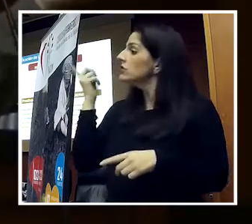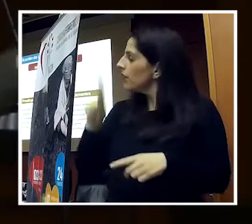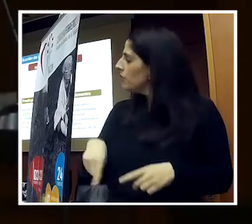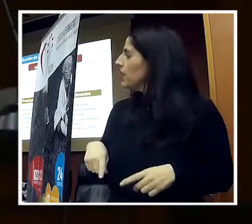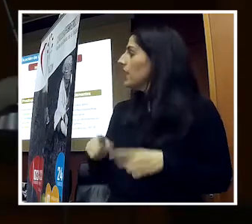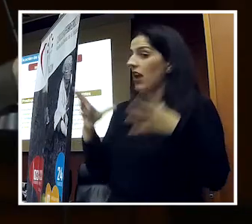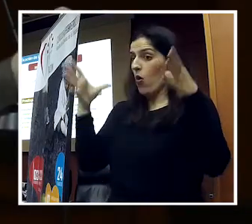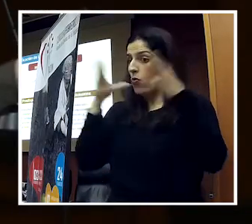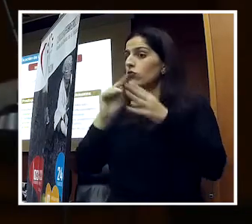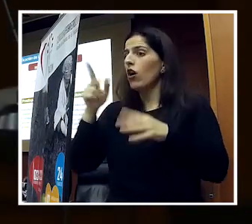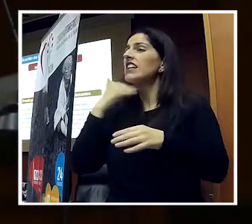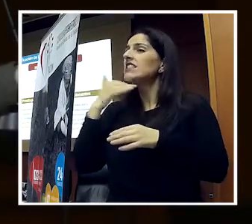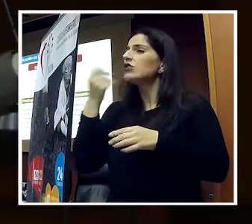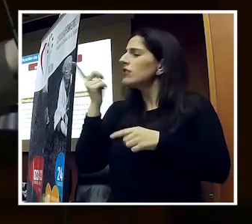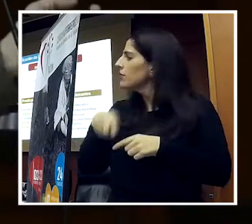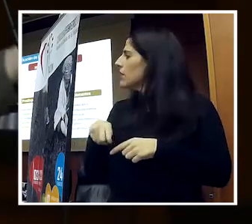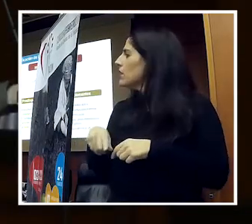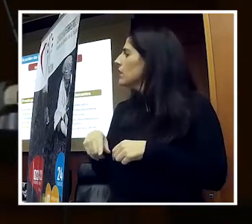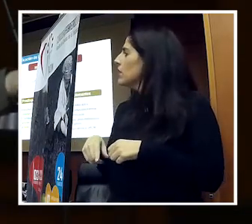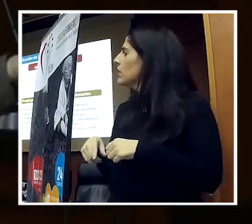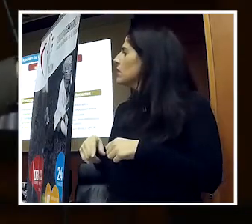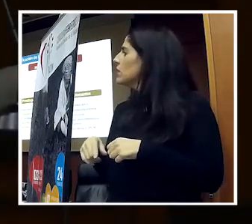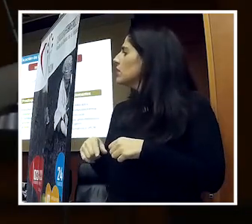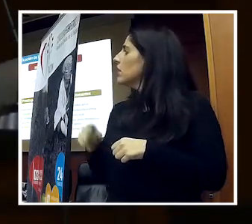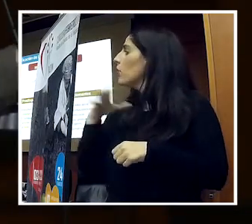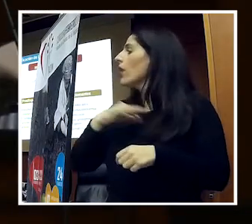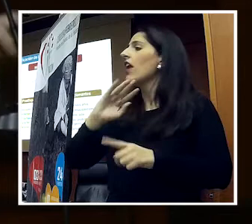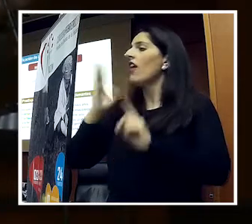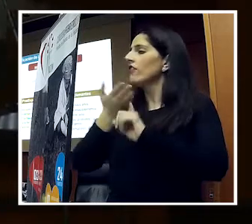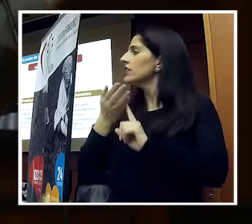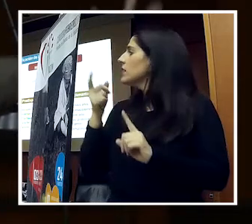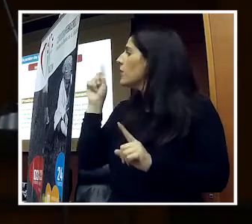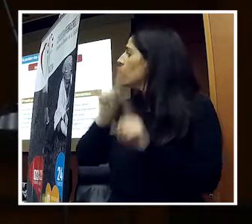todos los más importantes pues también puedan producir